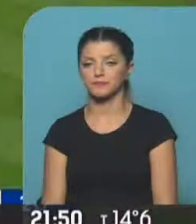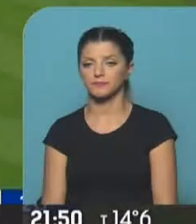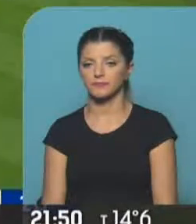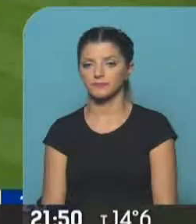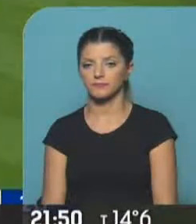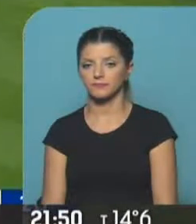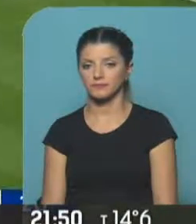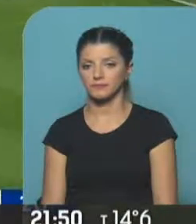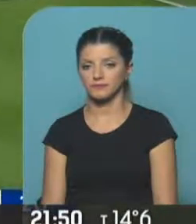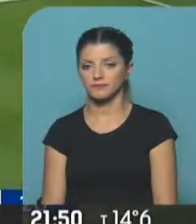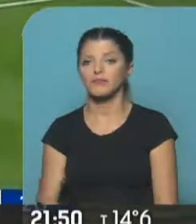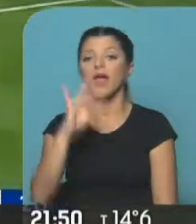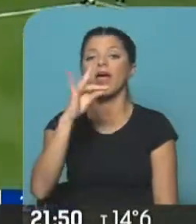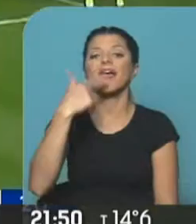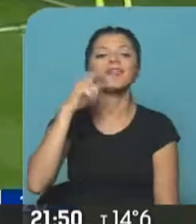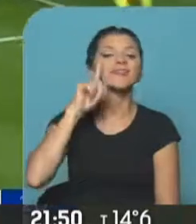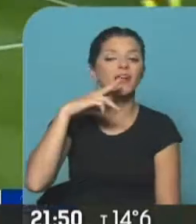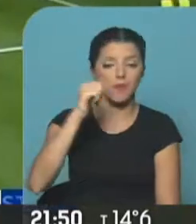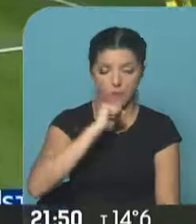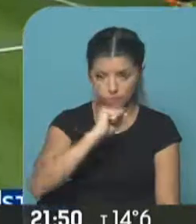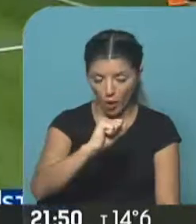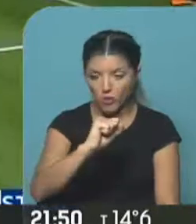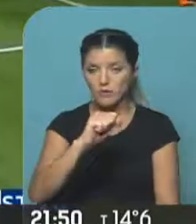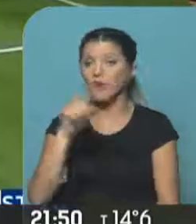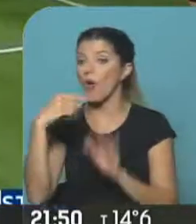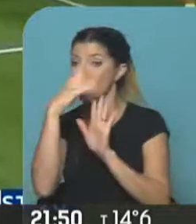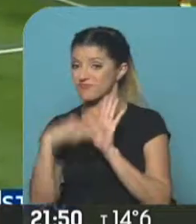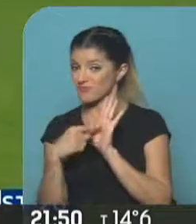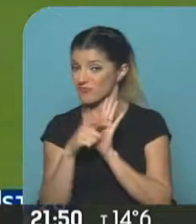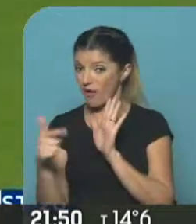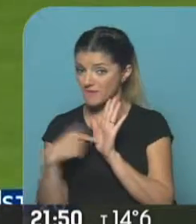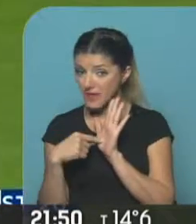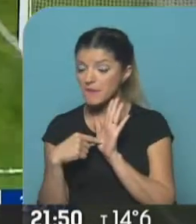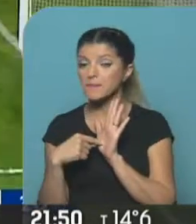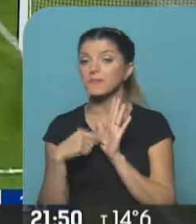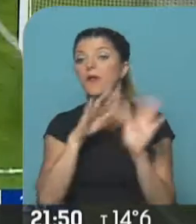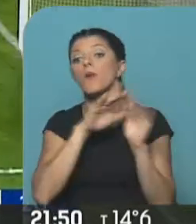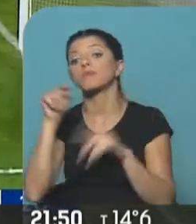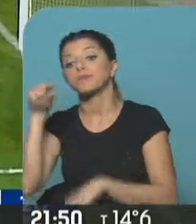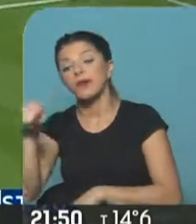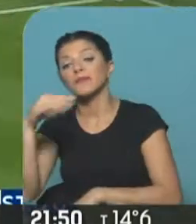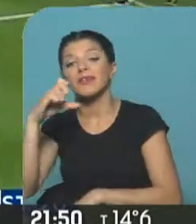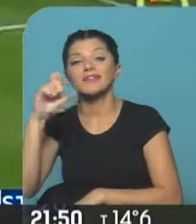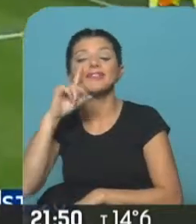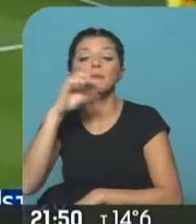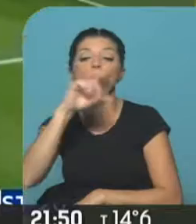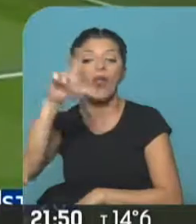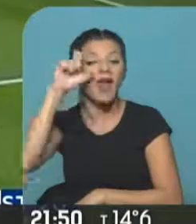Negro da Silva, quien había anotado, no estaba en la lista, justamente el de Cipolletti. Marcaron Vilse y